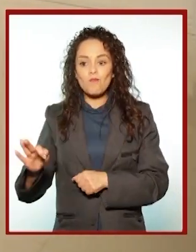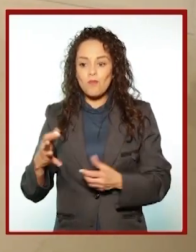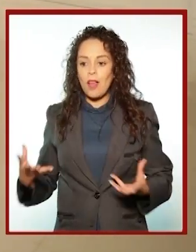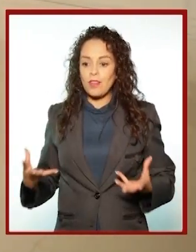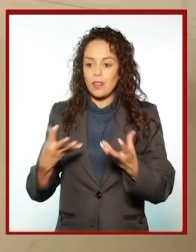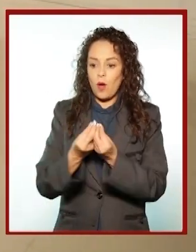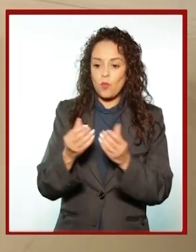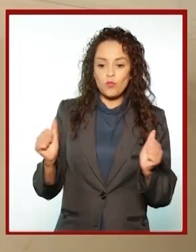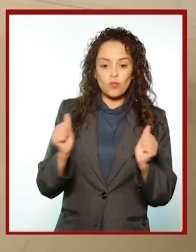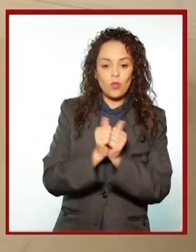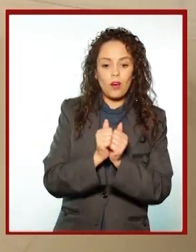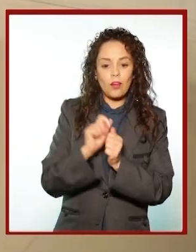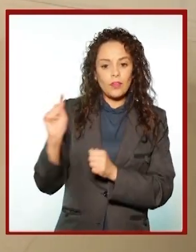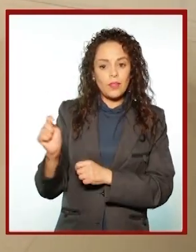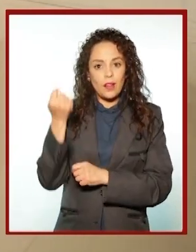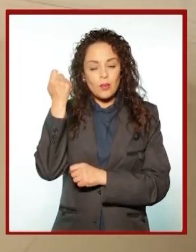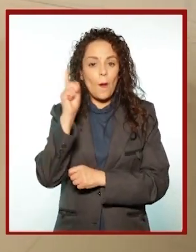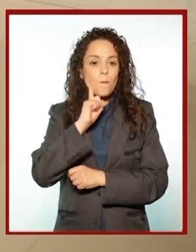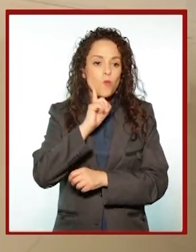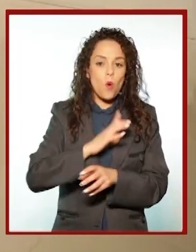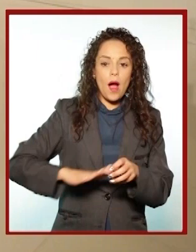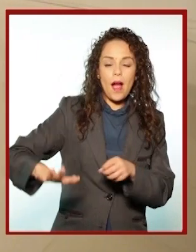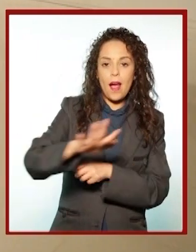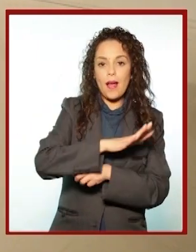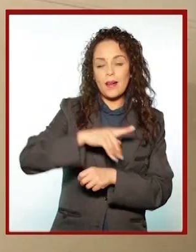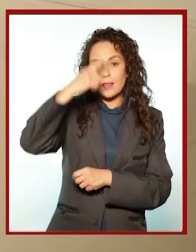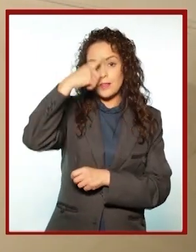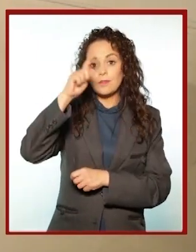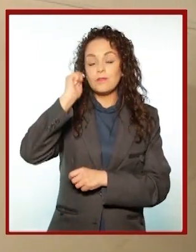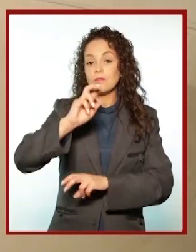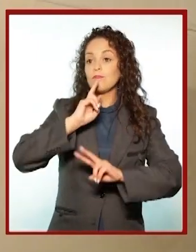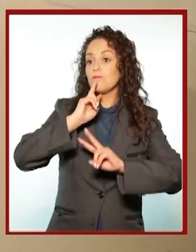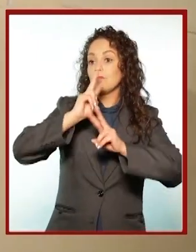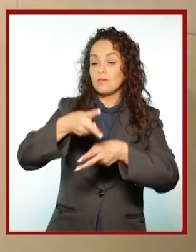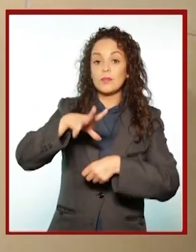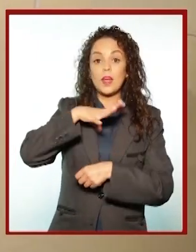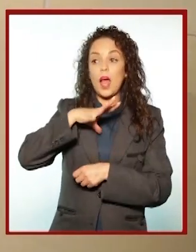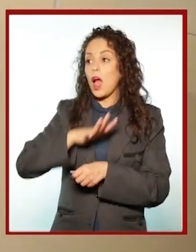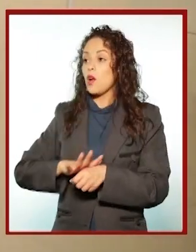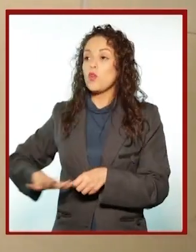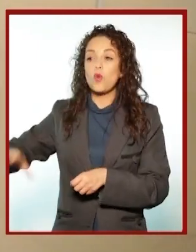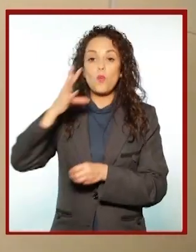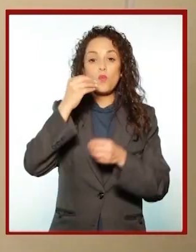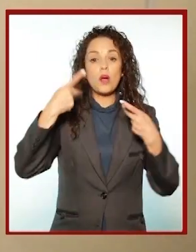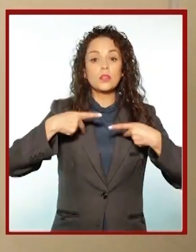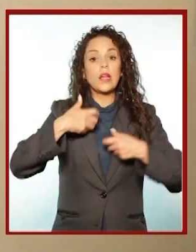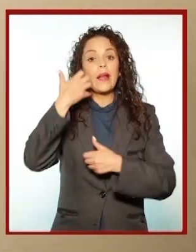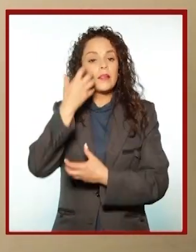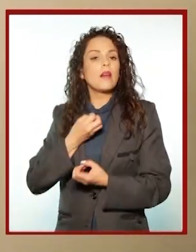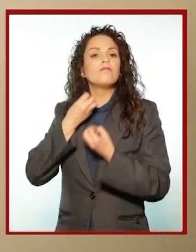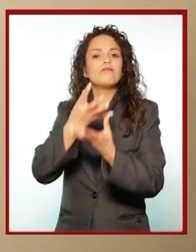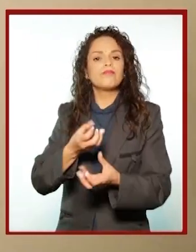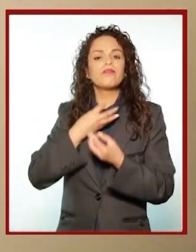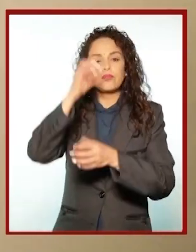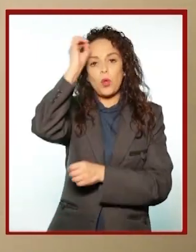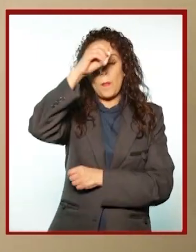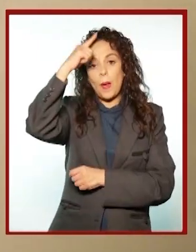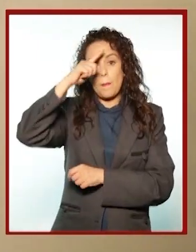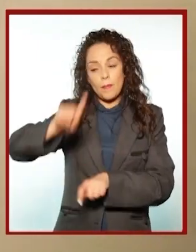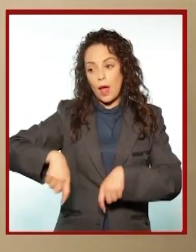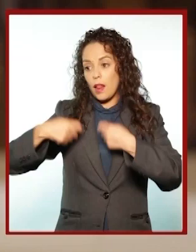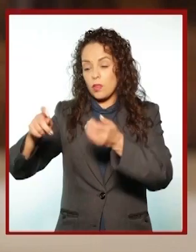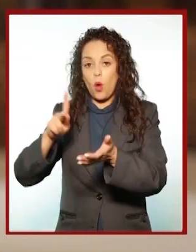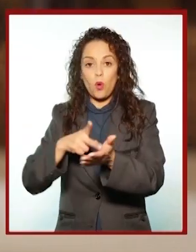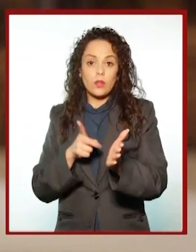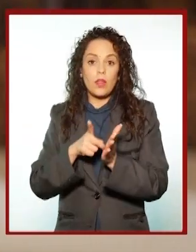hace visible la violencia de género en el contexto urbano, dando voz a una demanda colectiva para recuperar el derecho de las mujeres a la